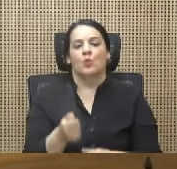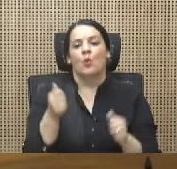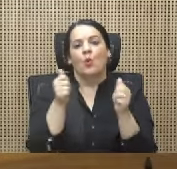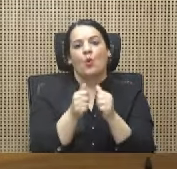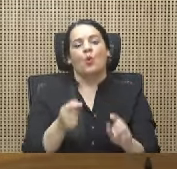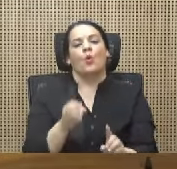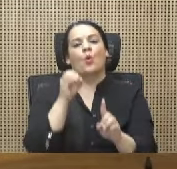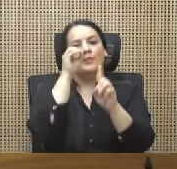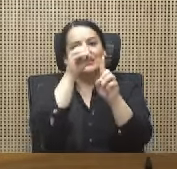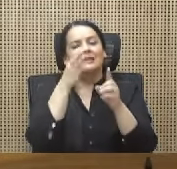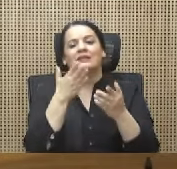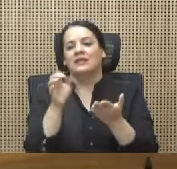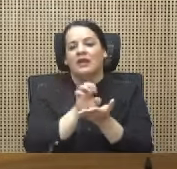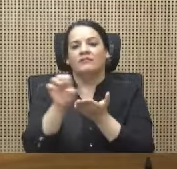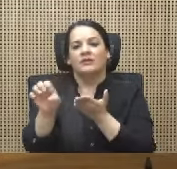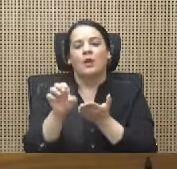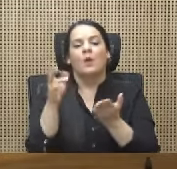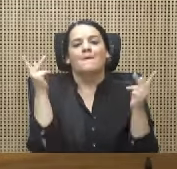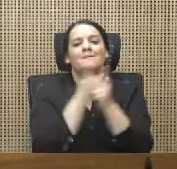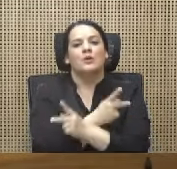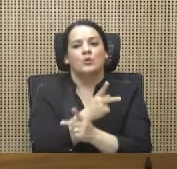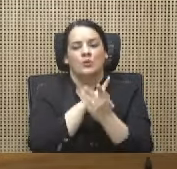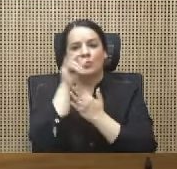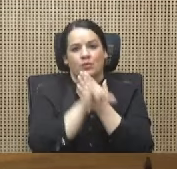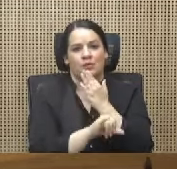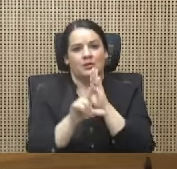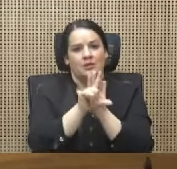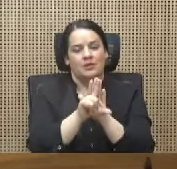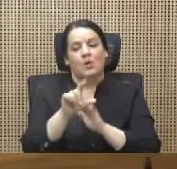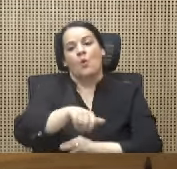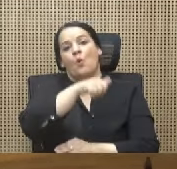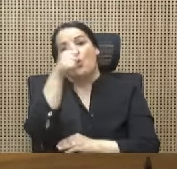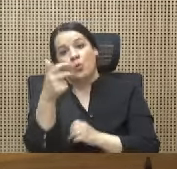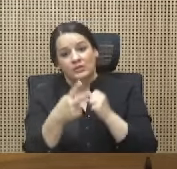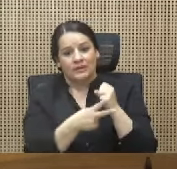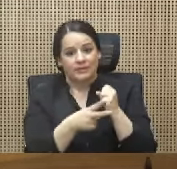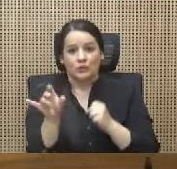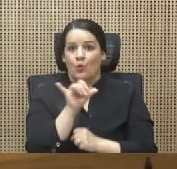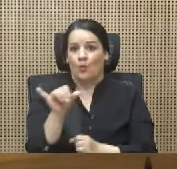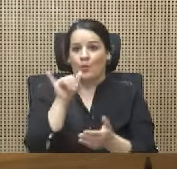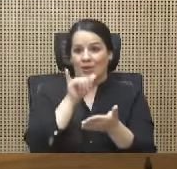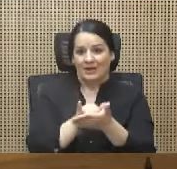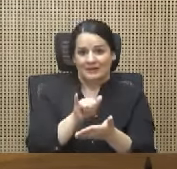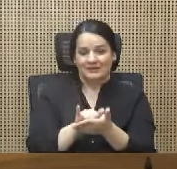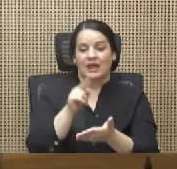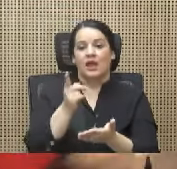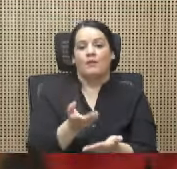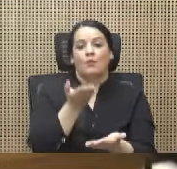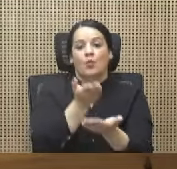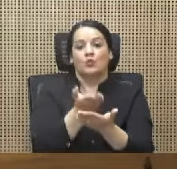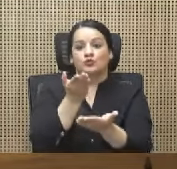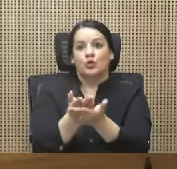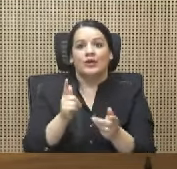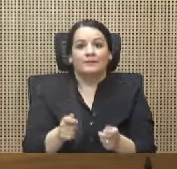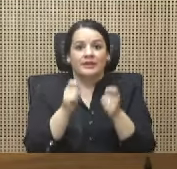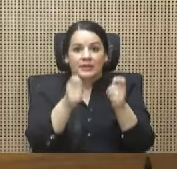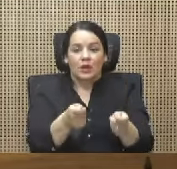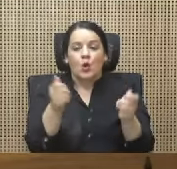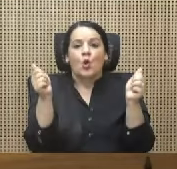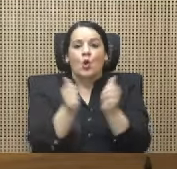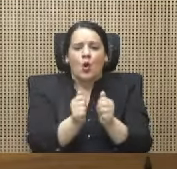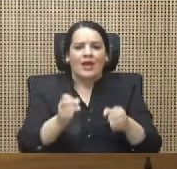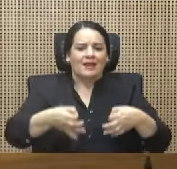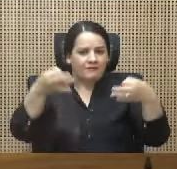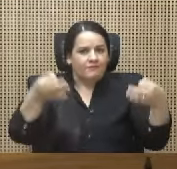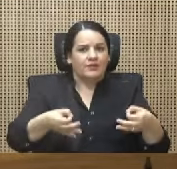objetivo de impedir lo peor de un proyecto de ley. Pero hay otras ocasiones, como esta, donde las mociones están presentadas con el firme objetivo